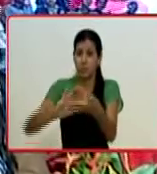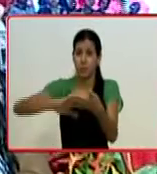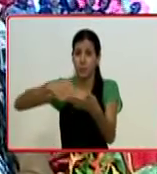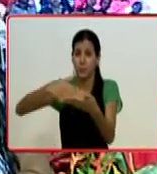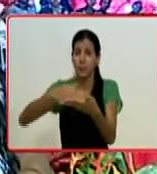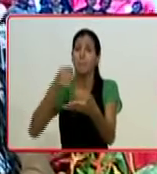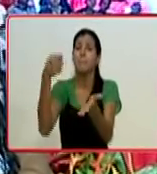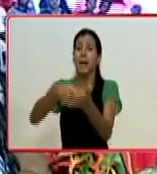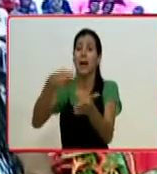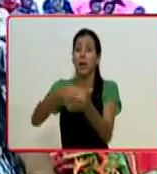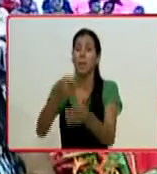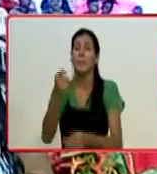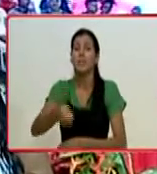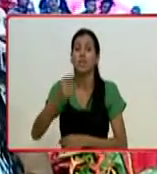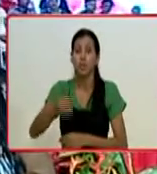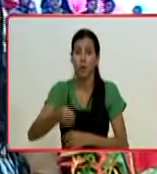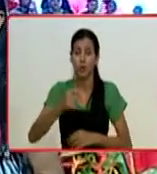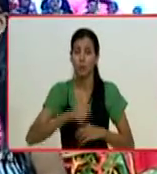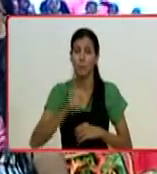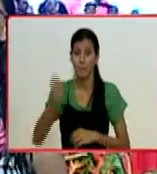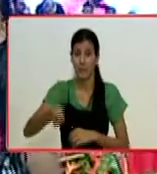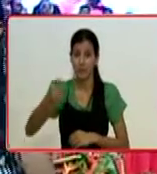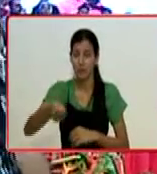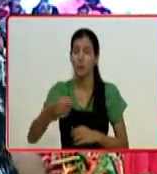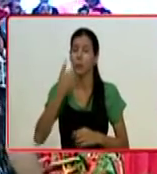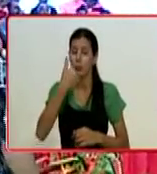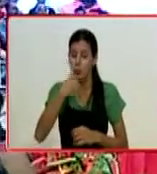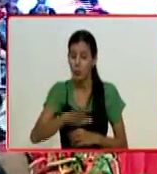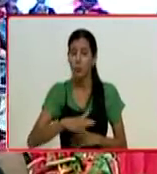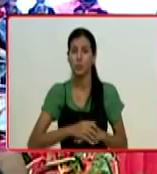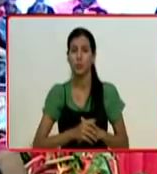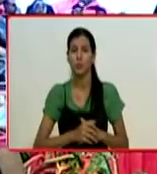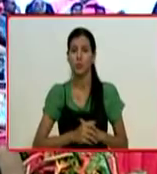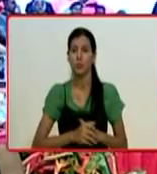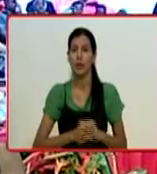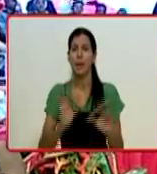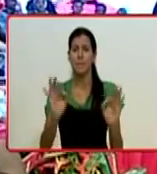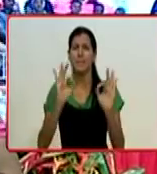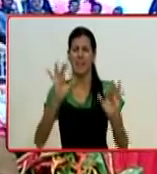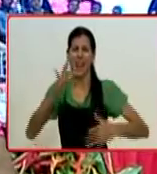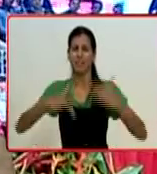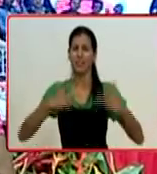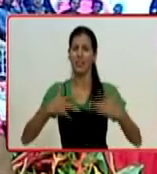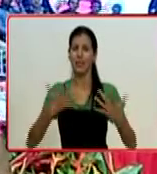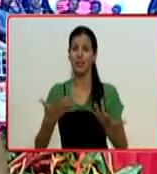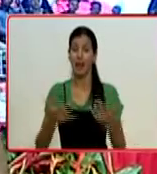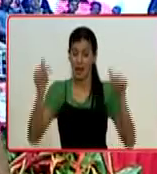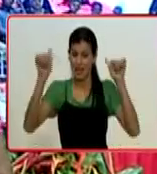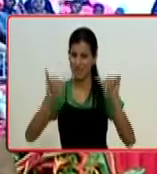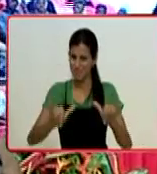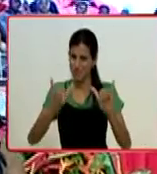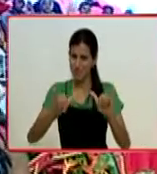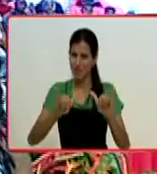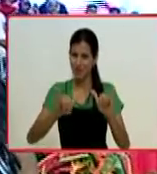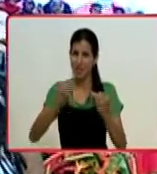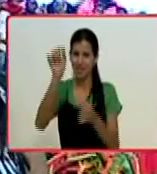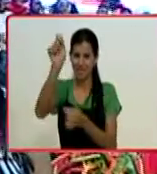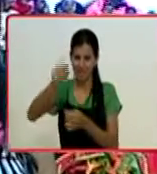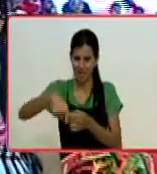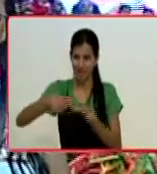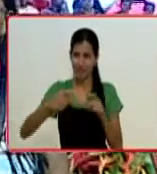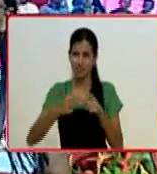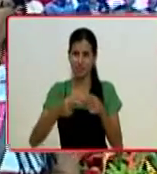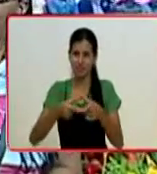pensión y muy pronto vamos a hacer el acto especial para que en esta misma tarjeta, ayúdame